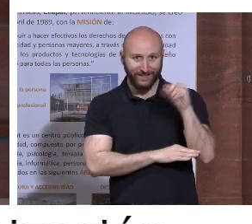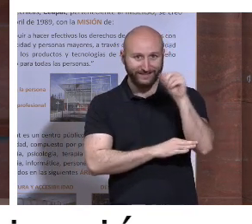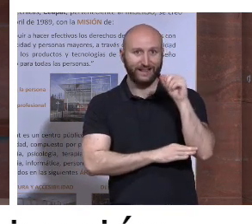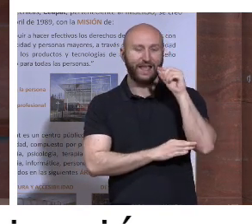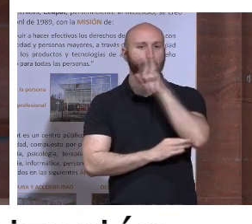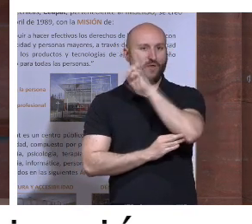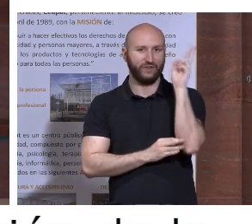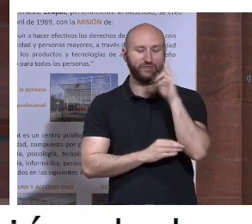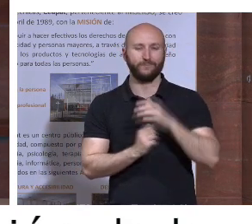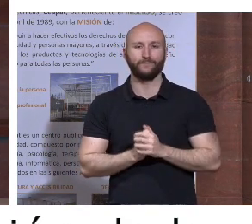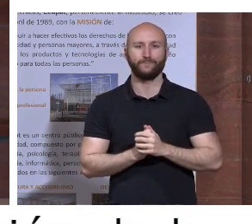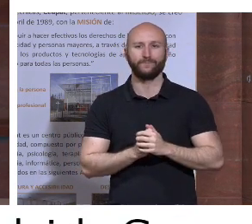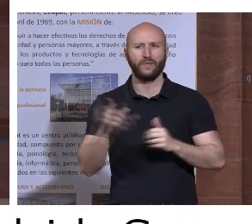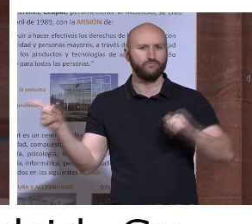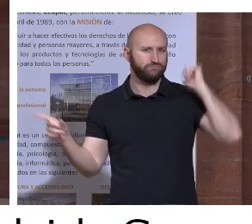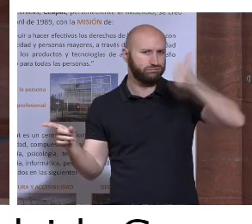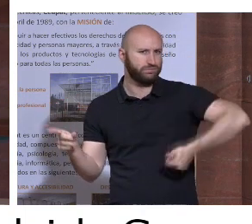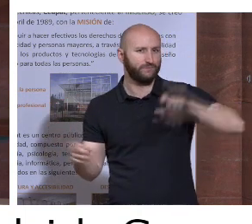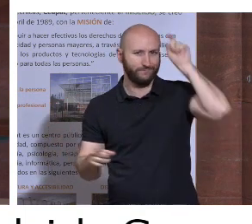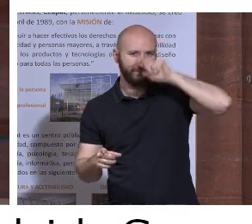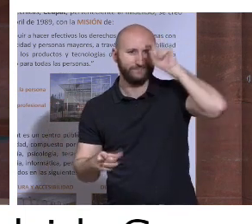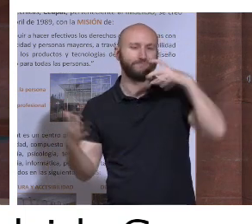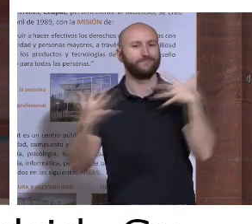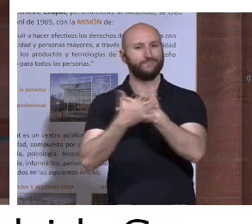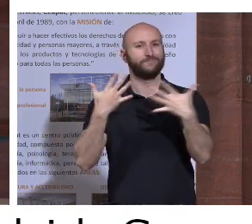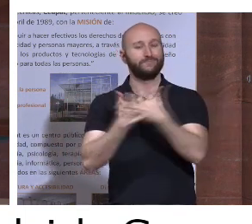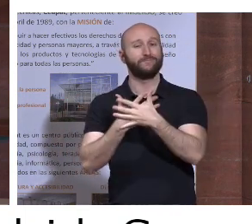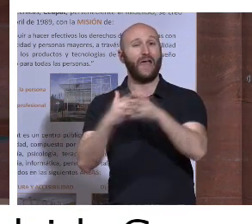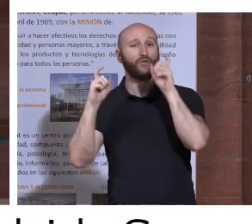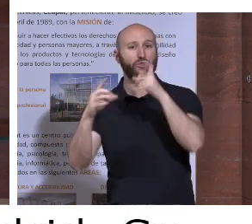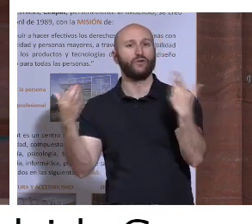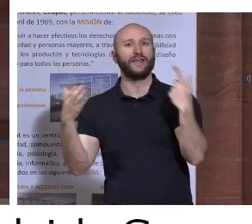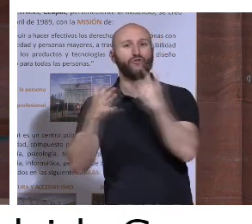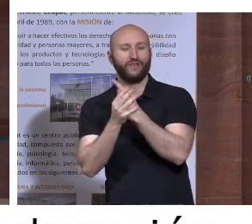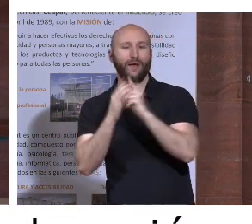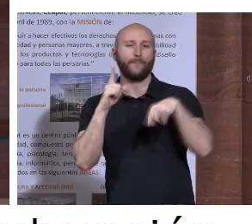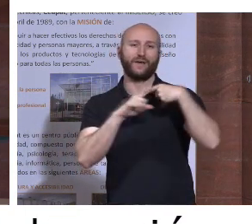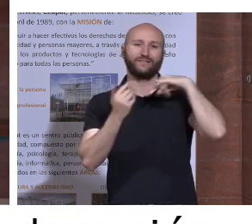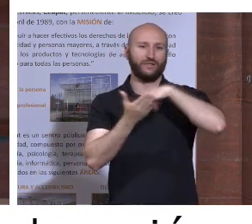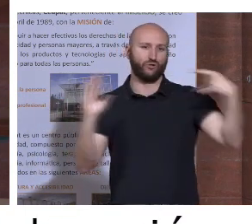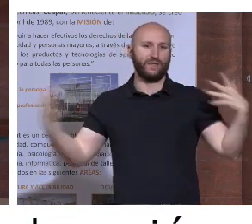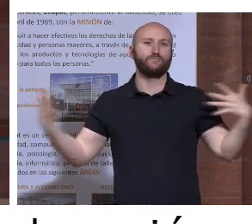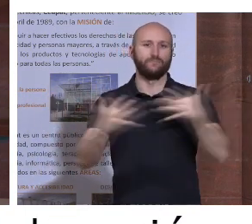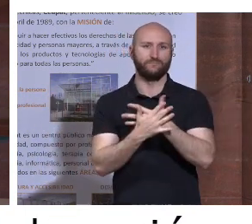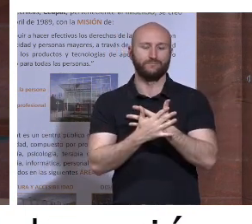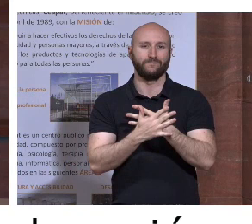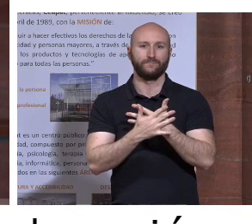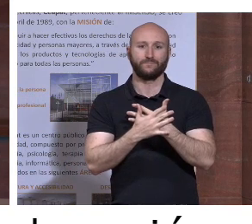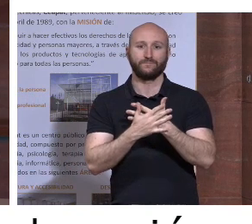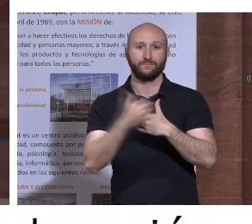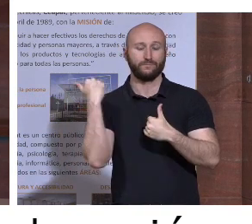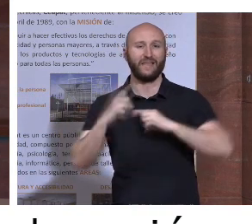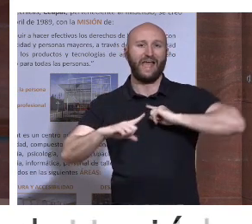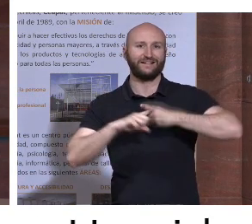Su trayectoria docente combina la educación inclusiva y las nuevas tecnologías. Ha sido directora